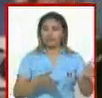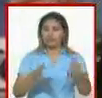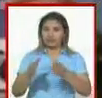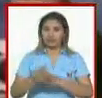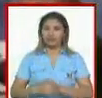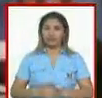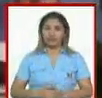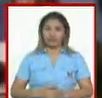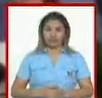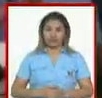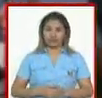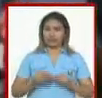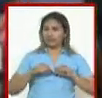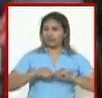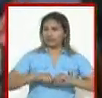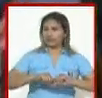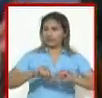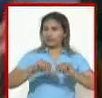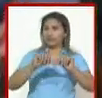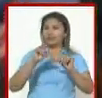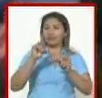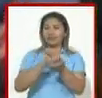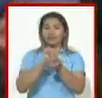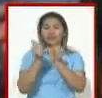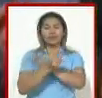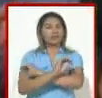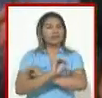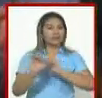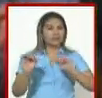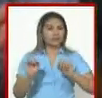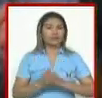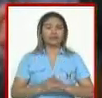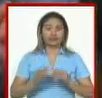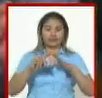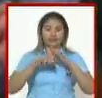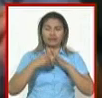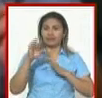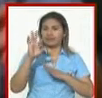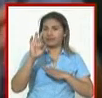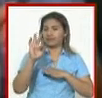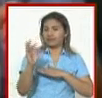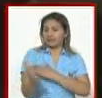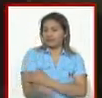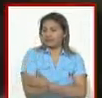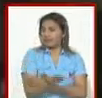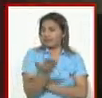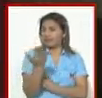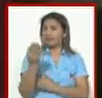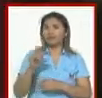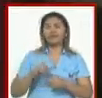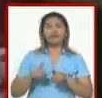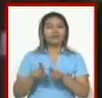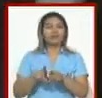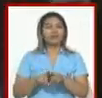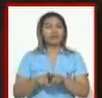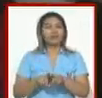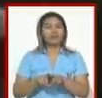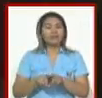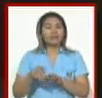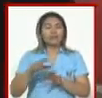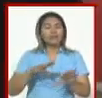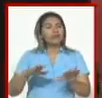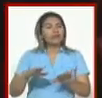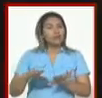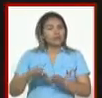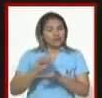de la ruta se mantienen no modificados en absoluto arrancamos 9 punto de la mañana mientras tanto también se realicen